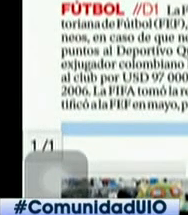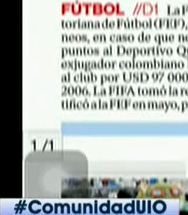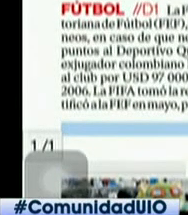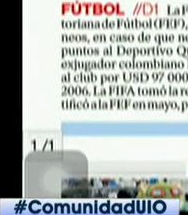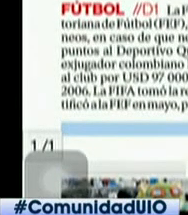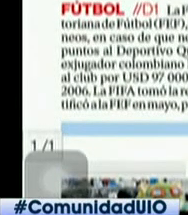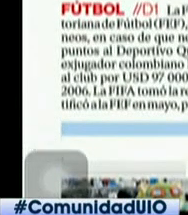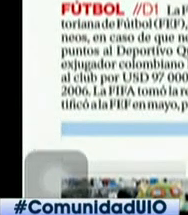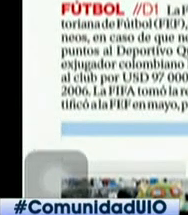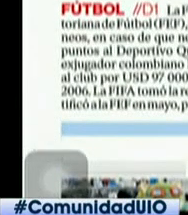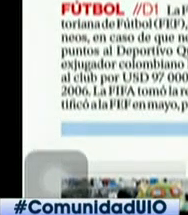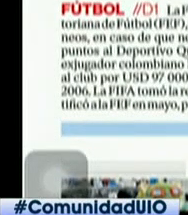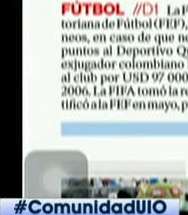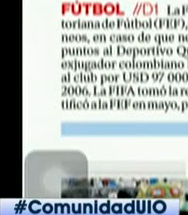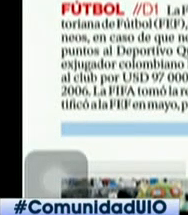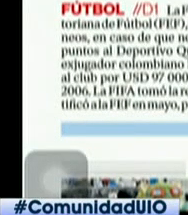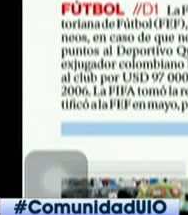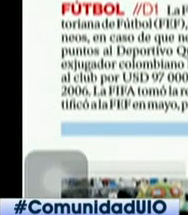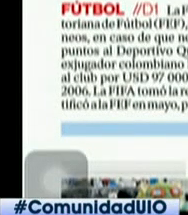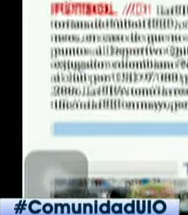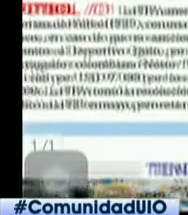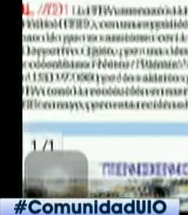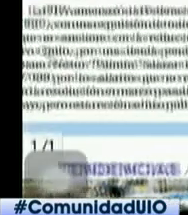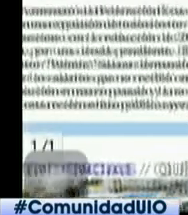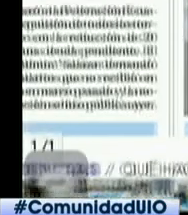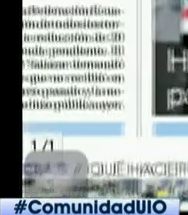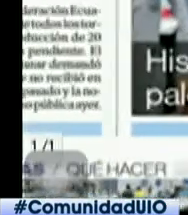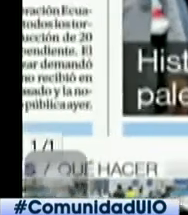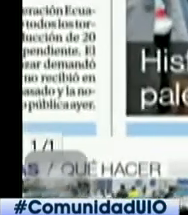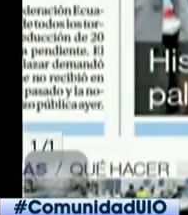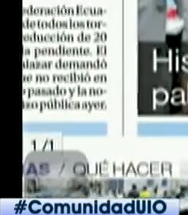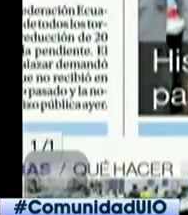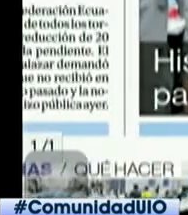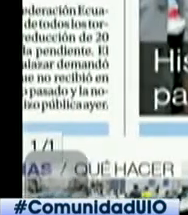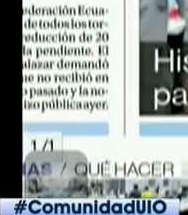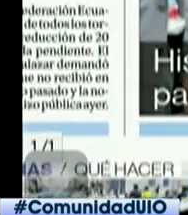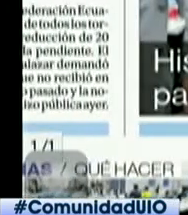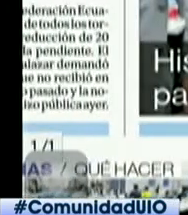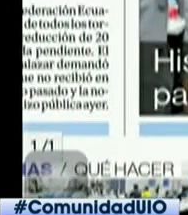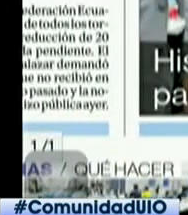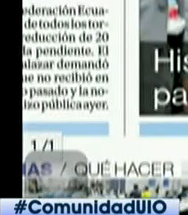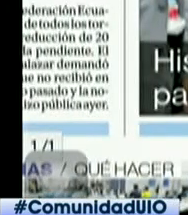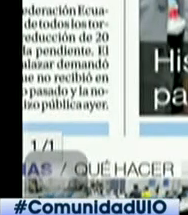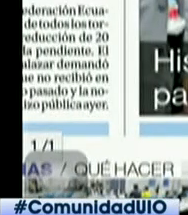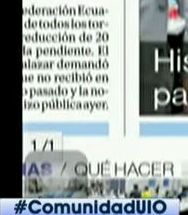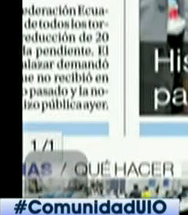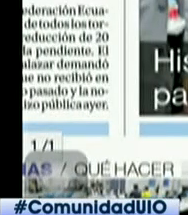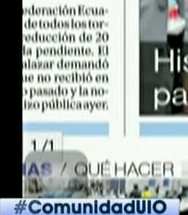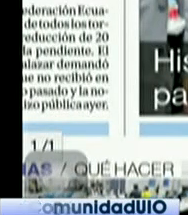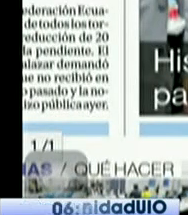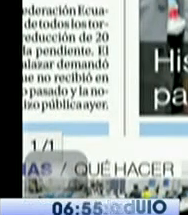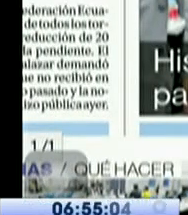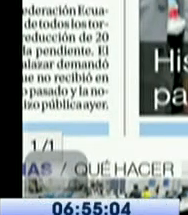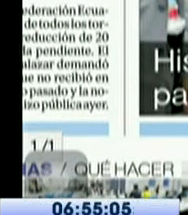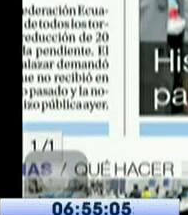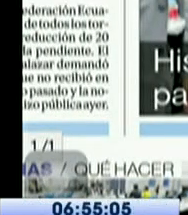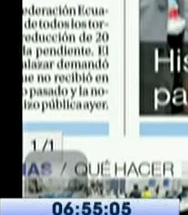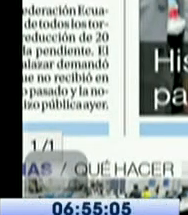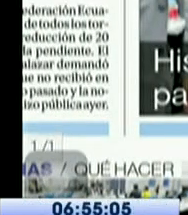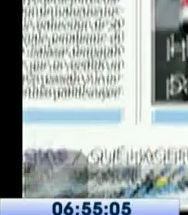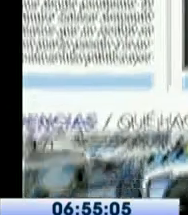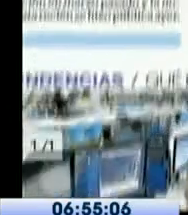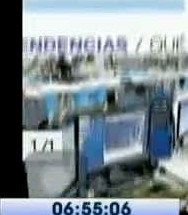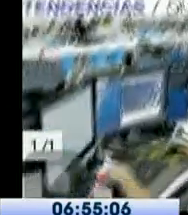aplicar sanción al Deportivo Quito. Podría perder el club varios puntos. Homenaje y protestas por los 5 años